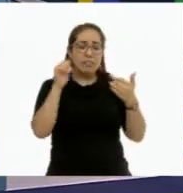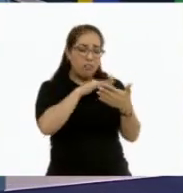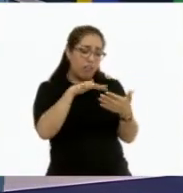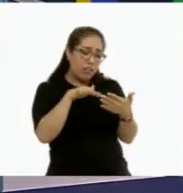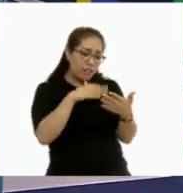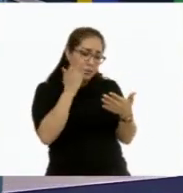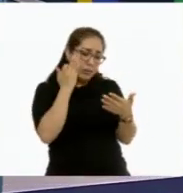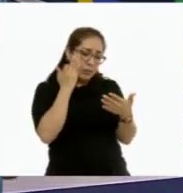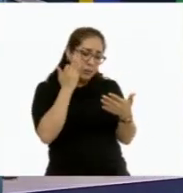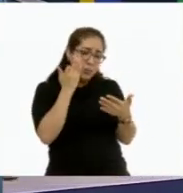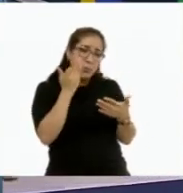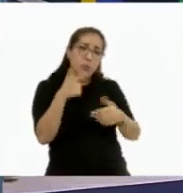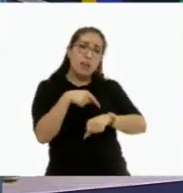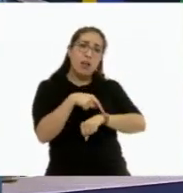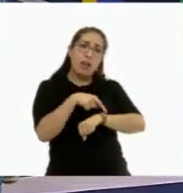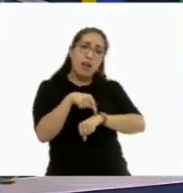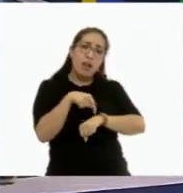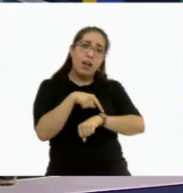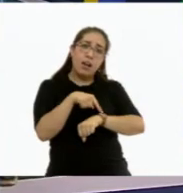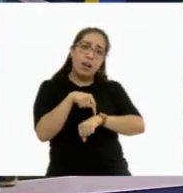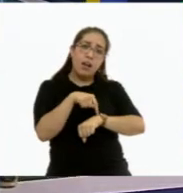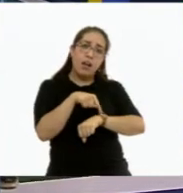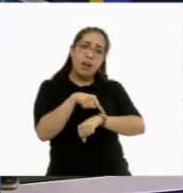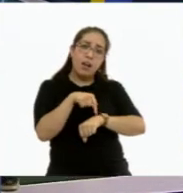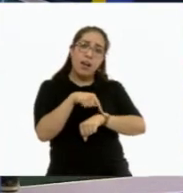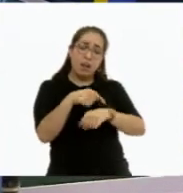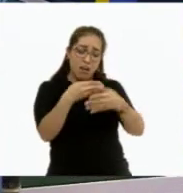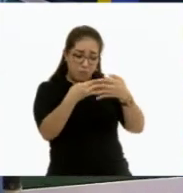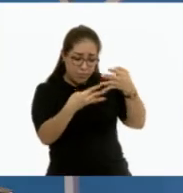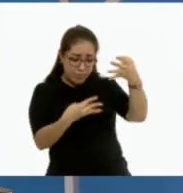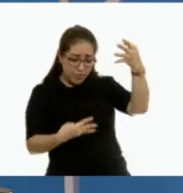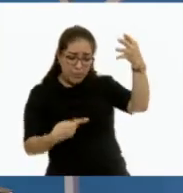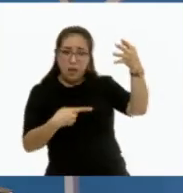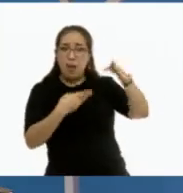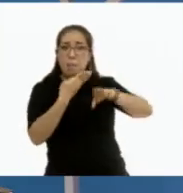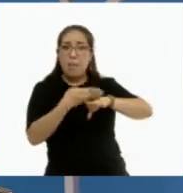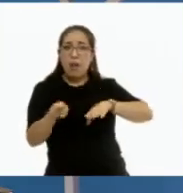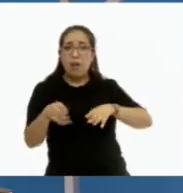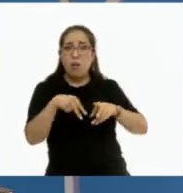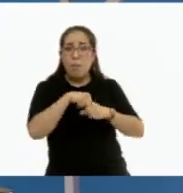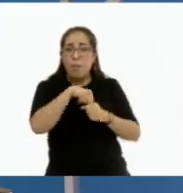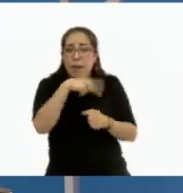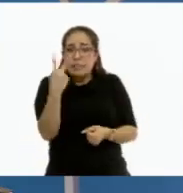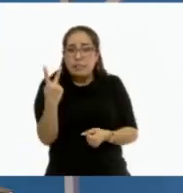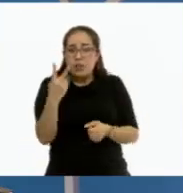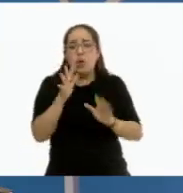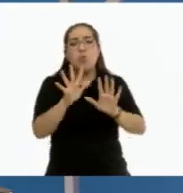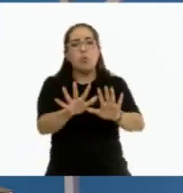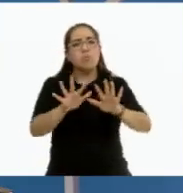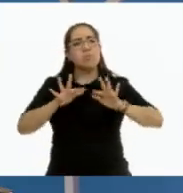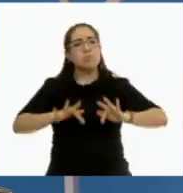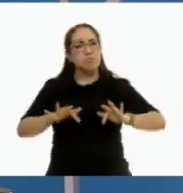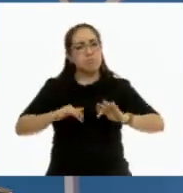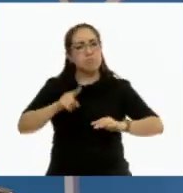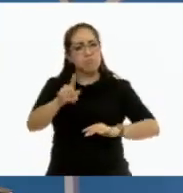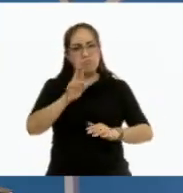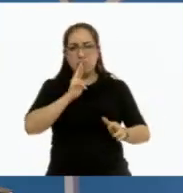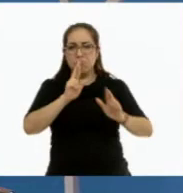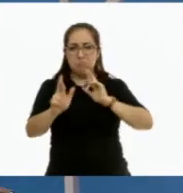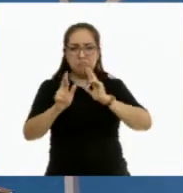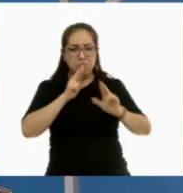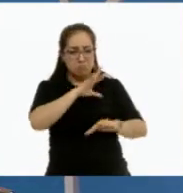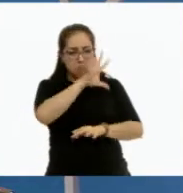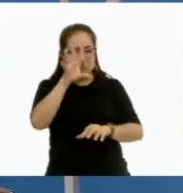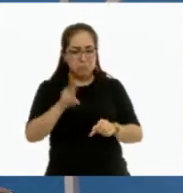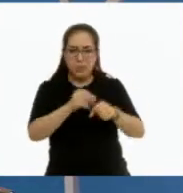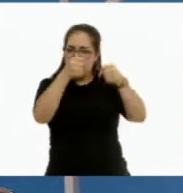del tiempo dejando sin contestar lo demás. Entonces, es importante que tú contestes con toda seguridad todo aquello que